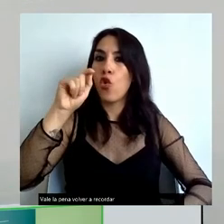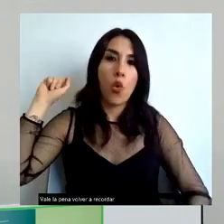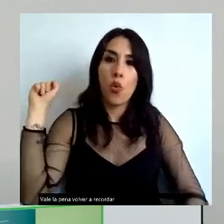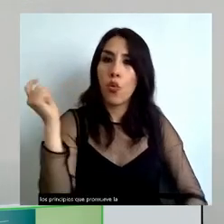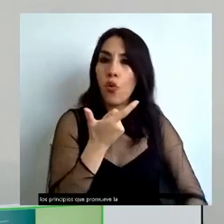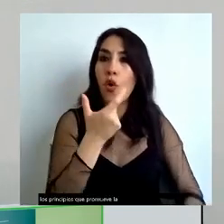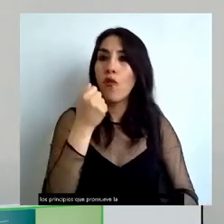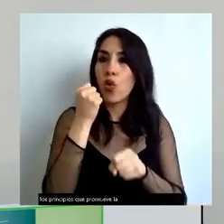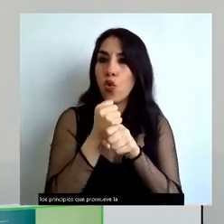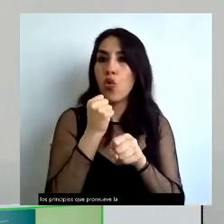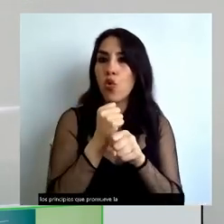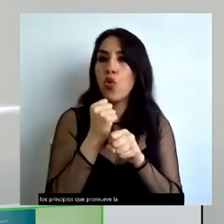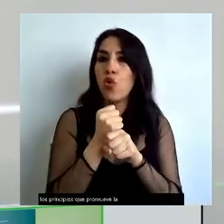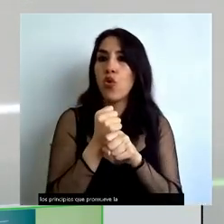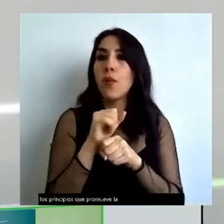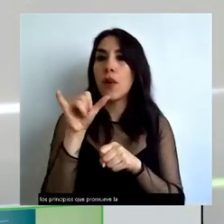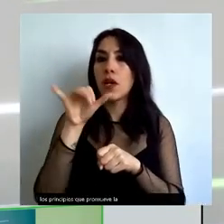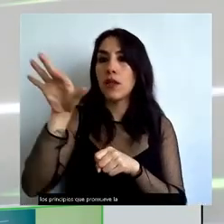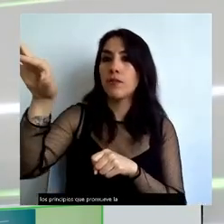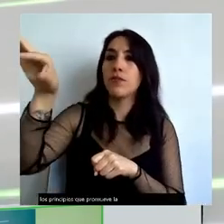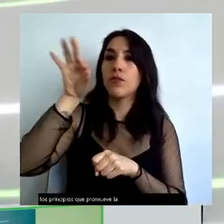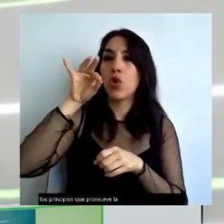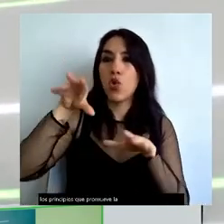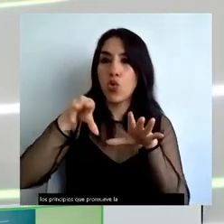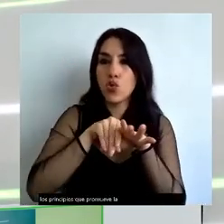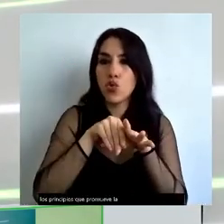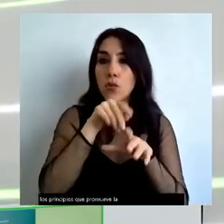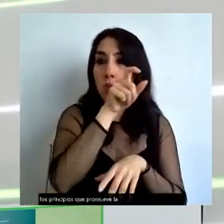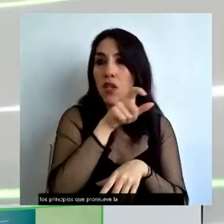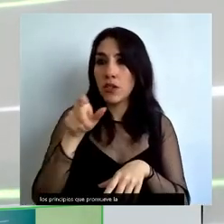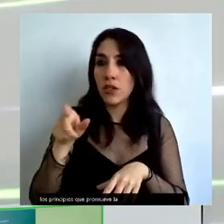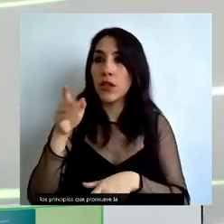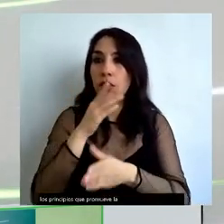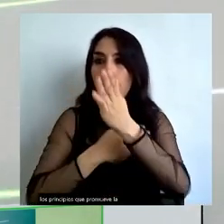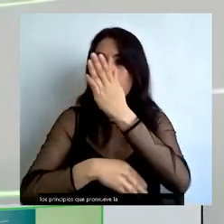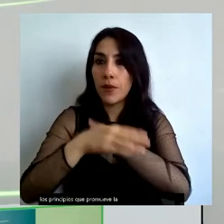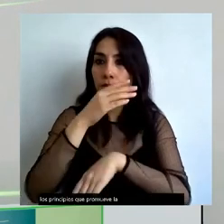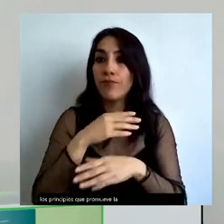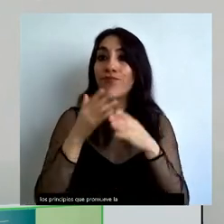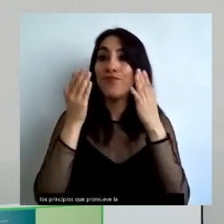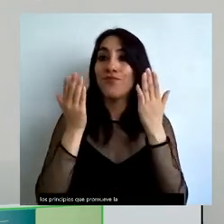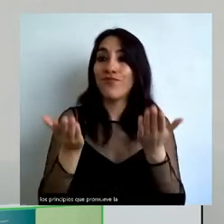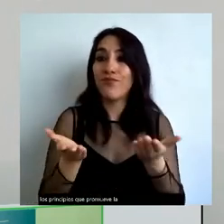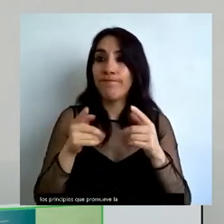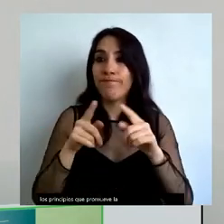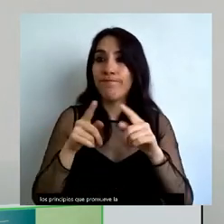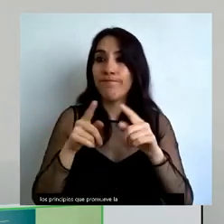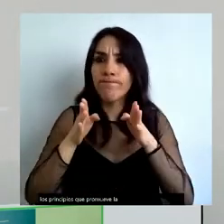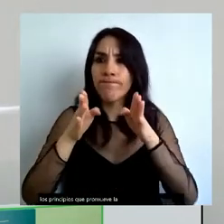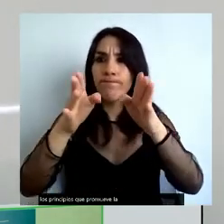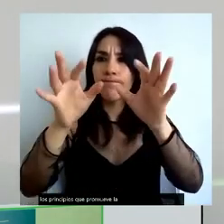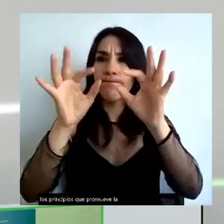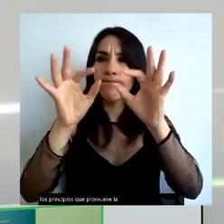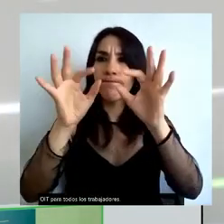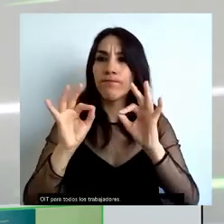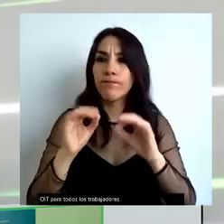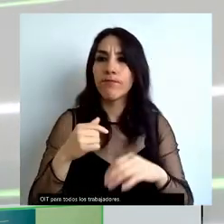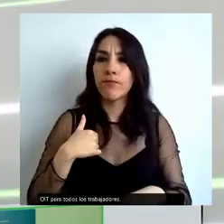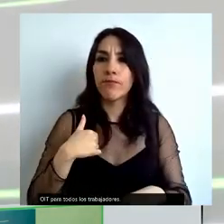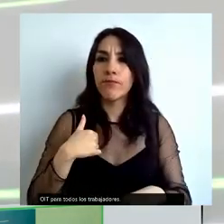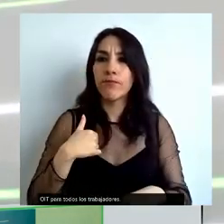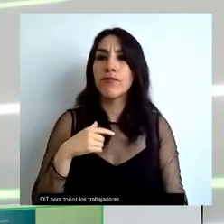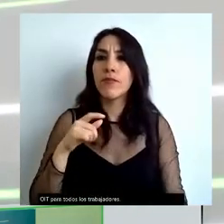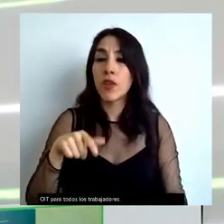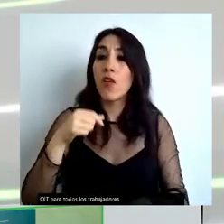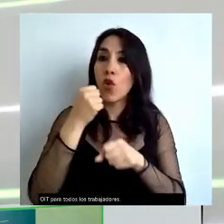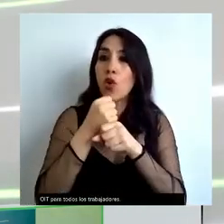con discapacidad. Entonces, ese es un punto de partida esencial para seguir trabajando con los gobiernos y